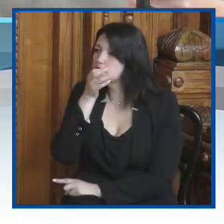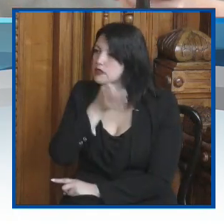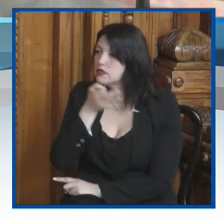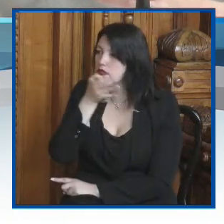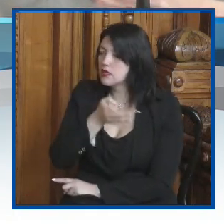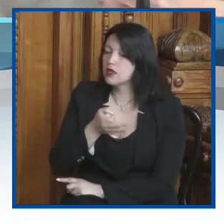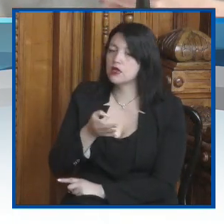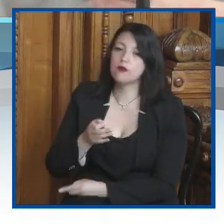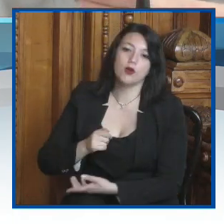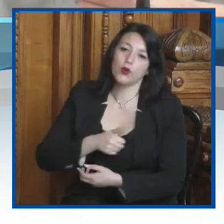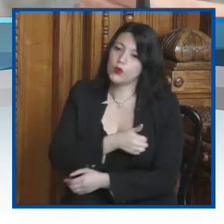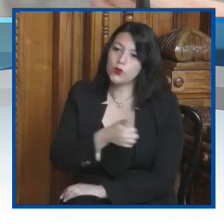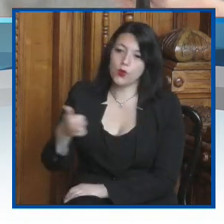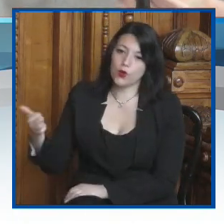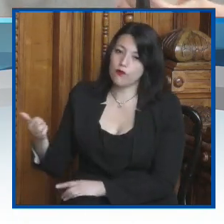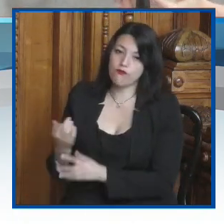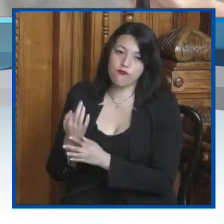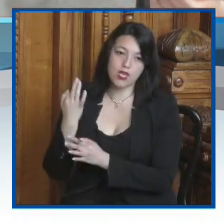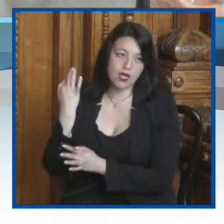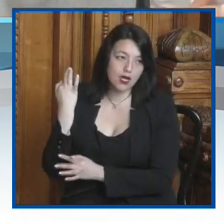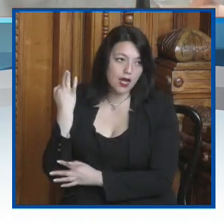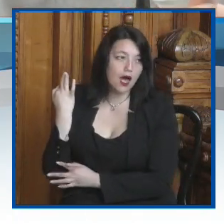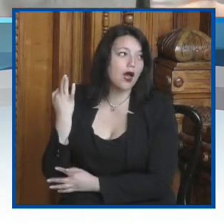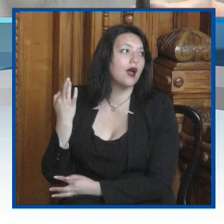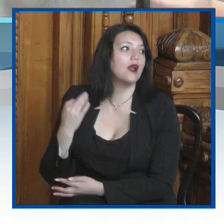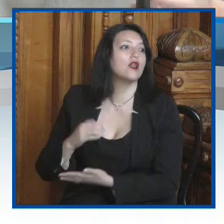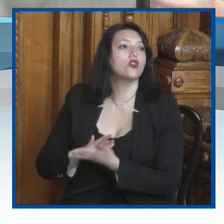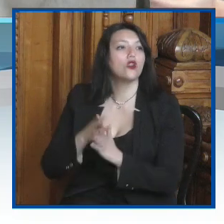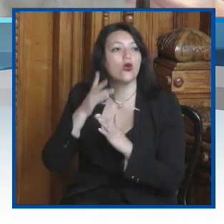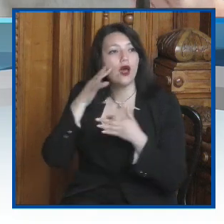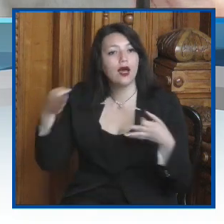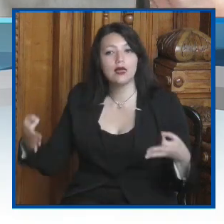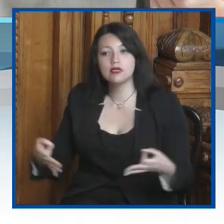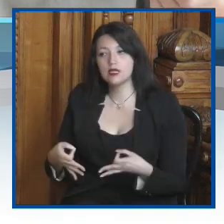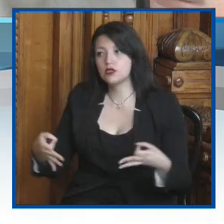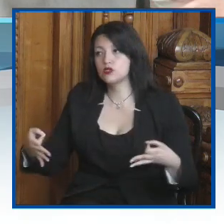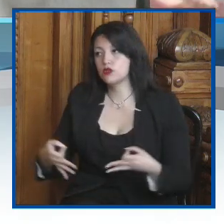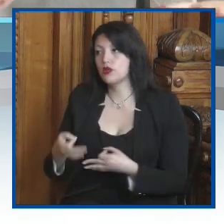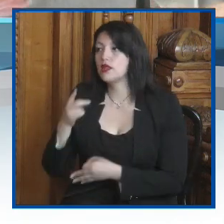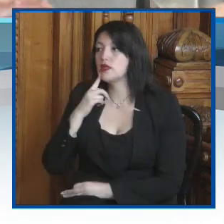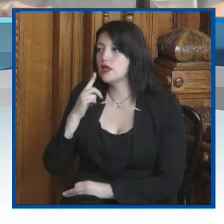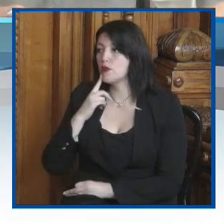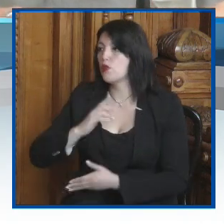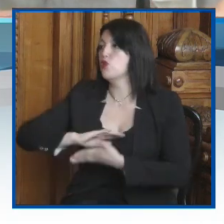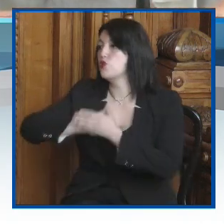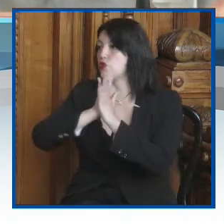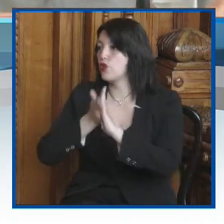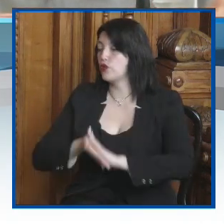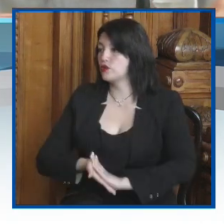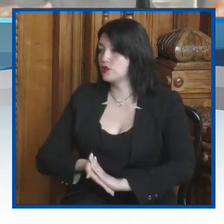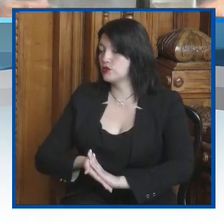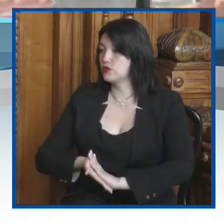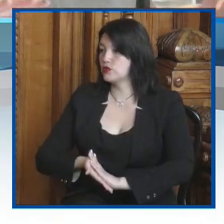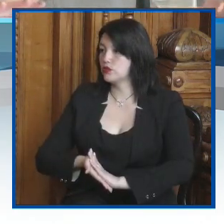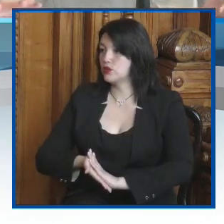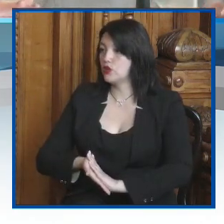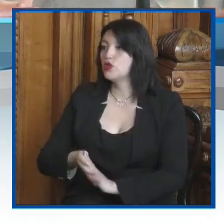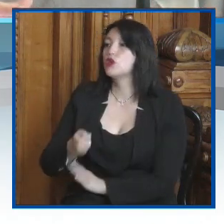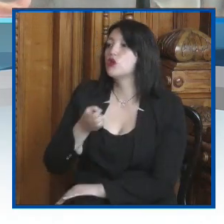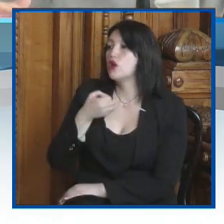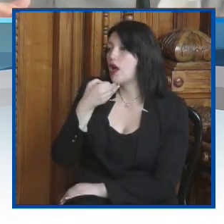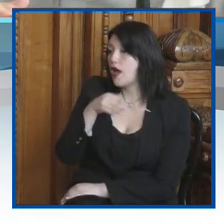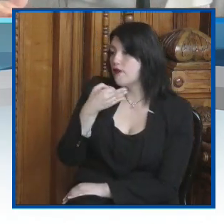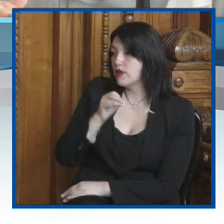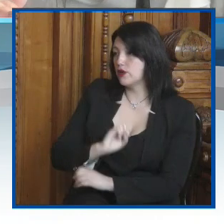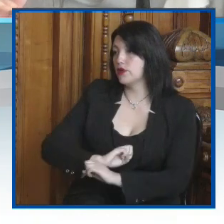operadores judiciales, tanto fiscales como defensores, asesores tutelares, tenemos que hablar con claridad.